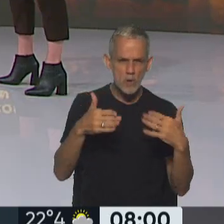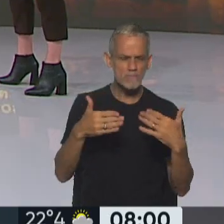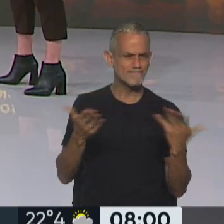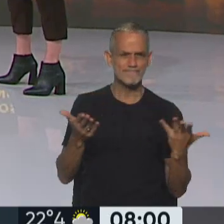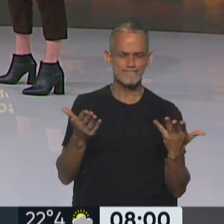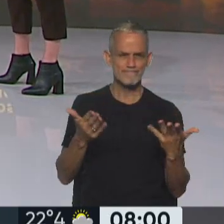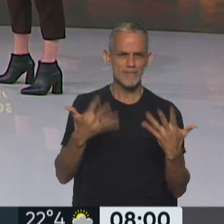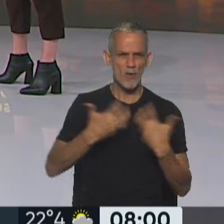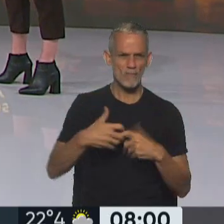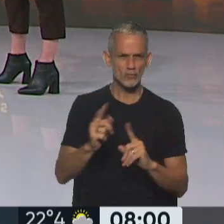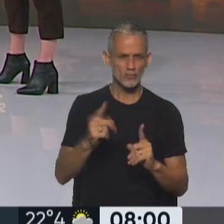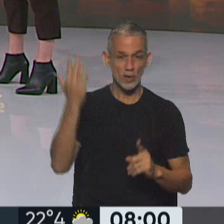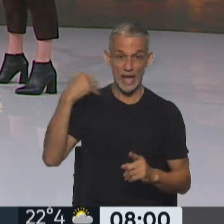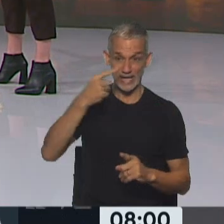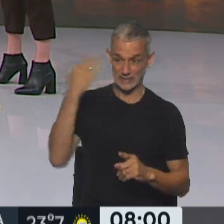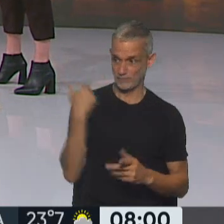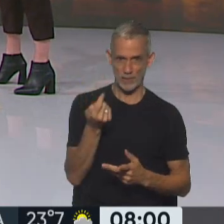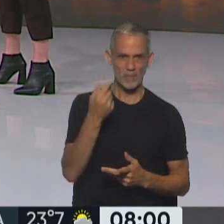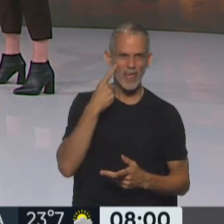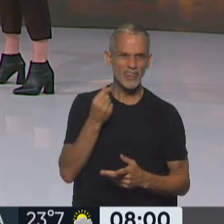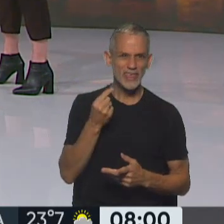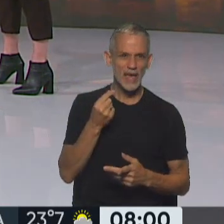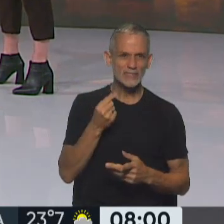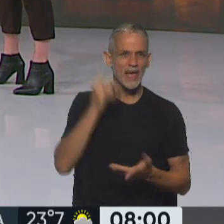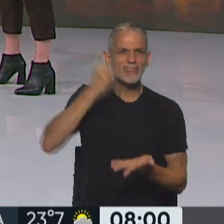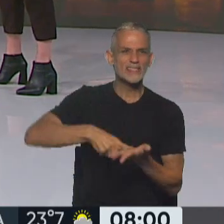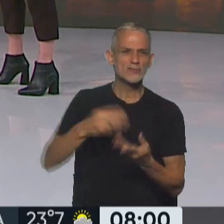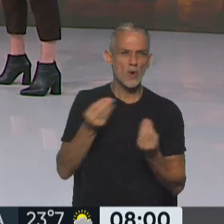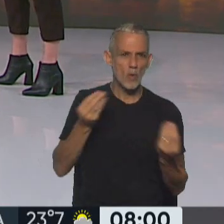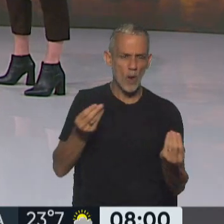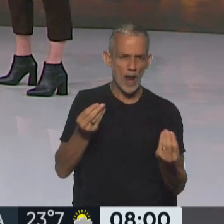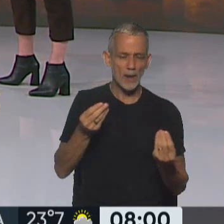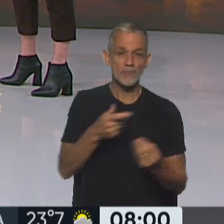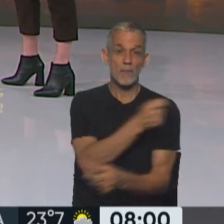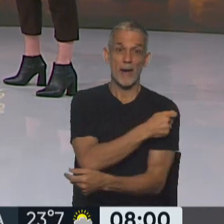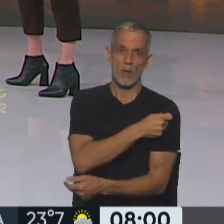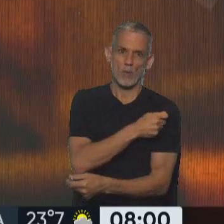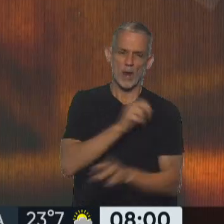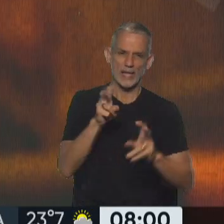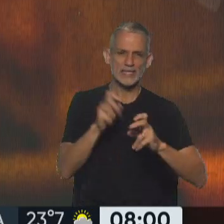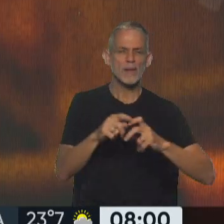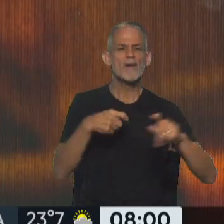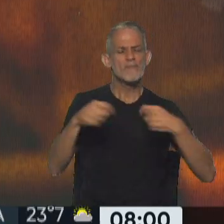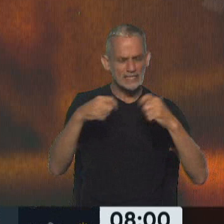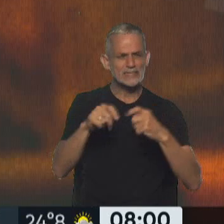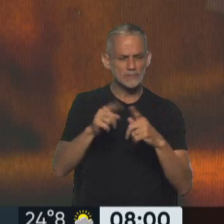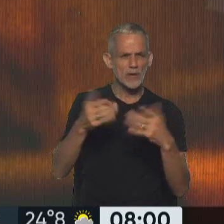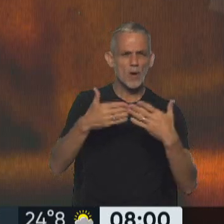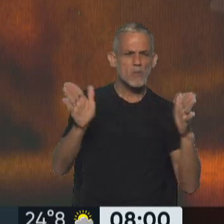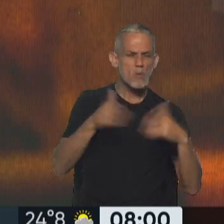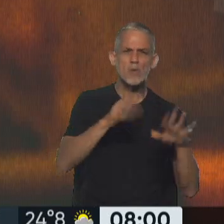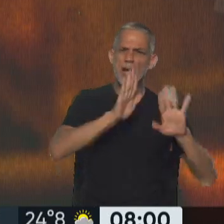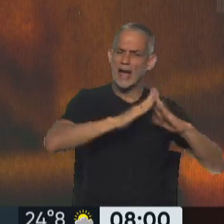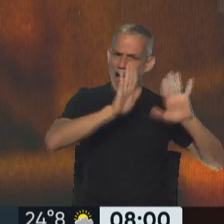entonces lo que decidió en los últimos días es bueno lo que tiene que ver con la vacunación es decir flexibilizar el confinamiento Y